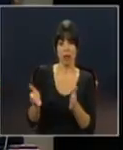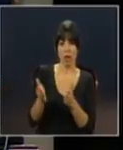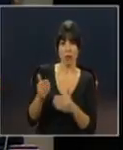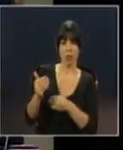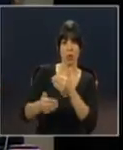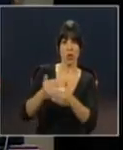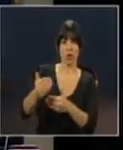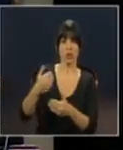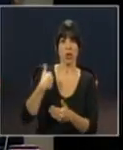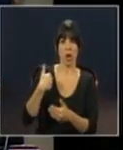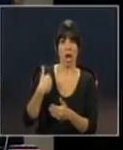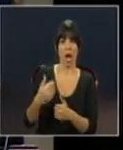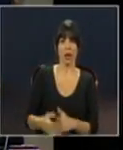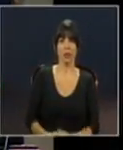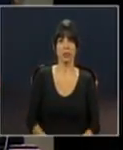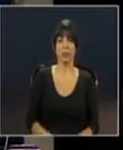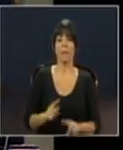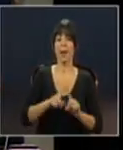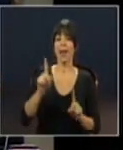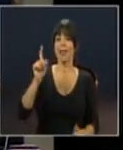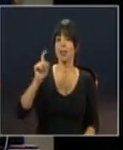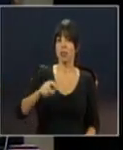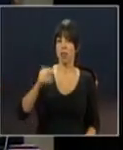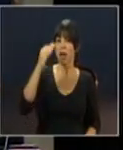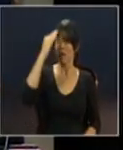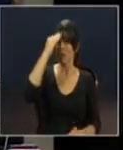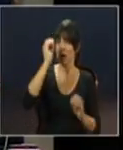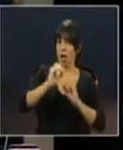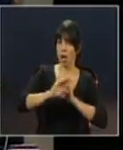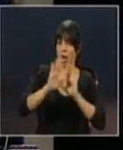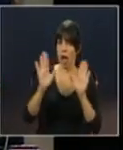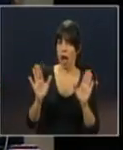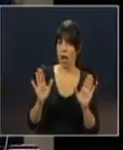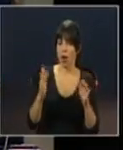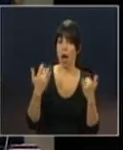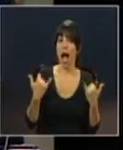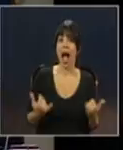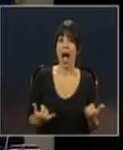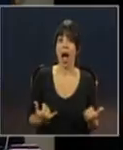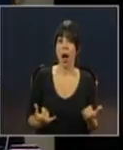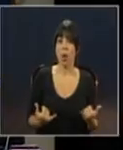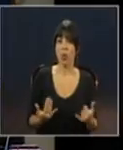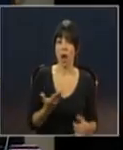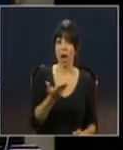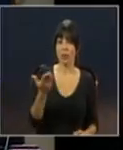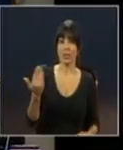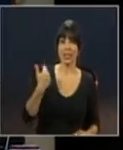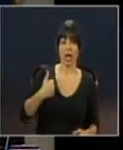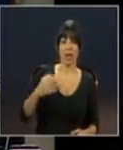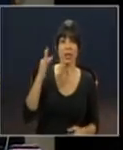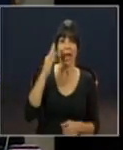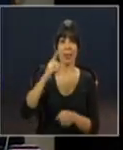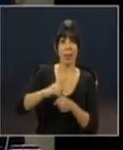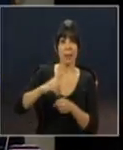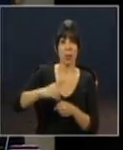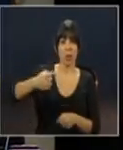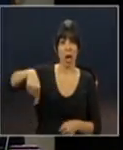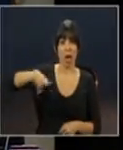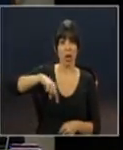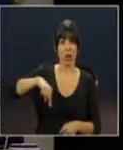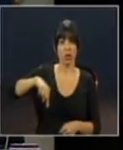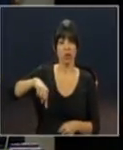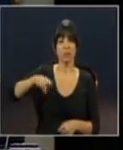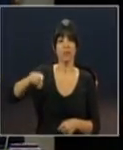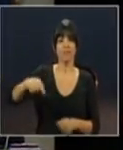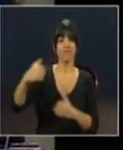viene. Pero debe haber claridad. Son ahora las señoras diputadas y los señores diputados